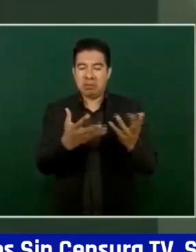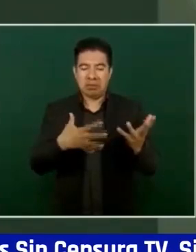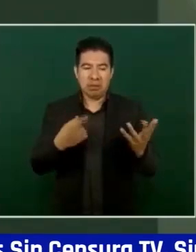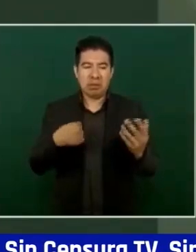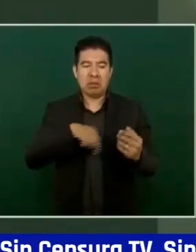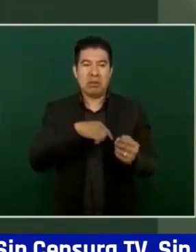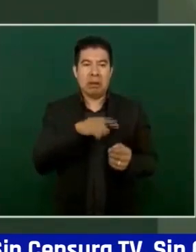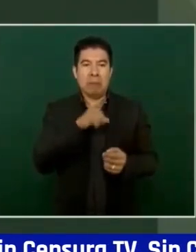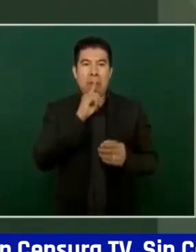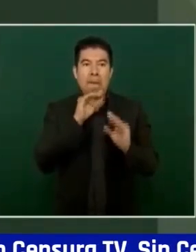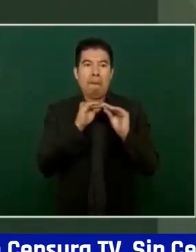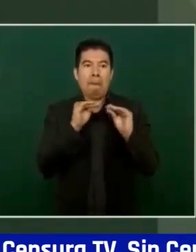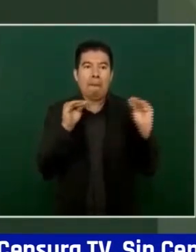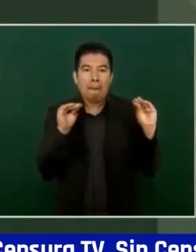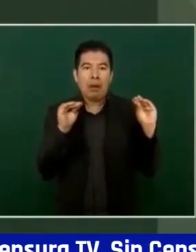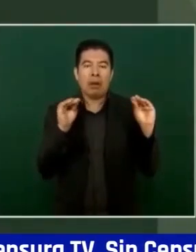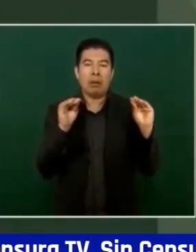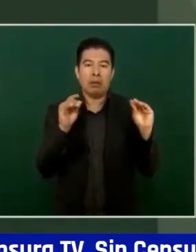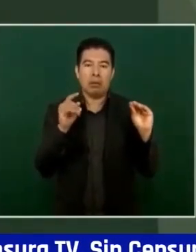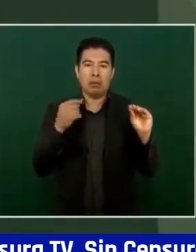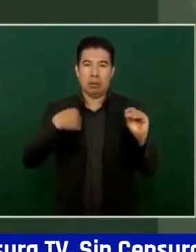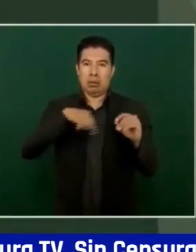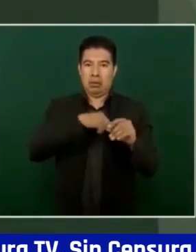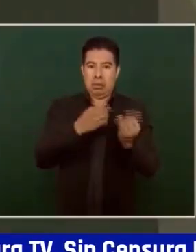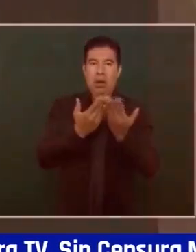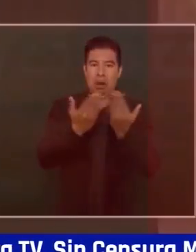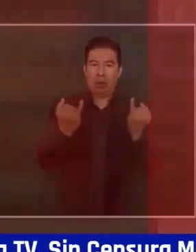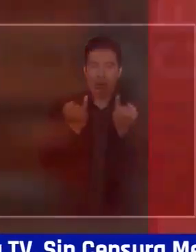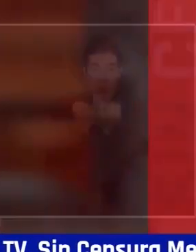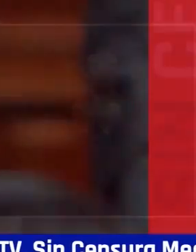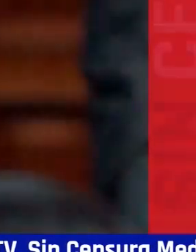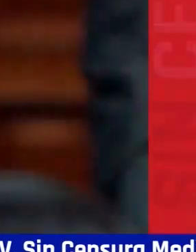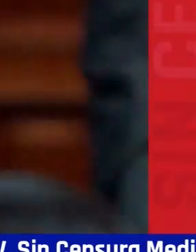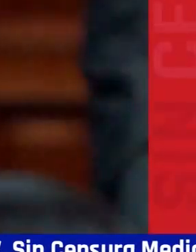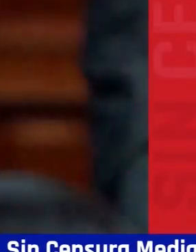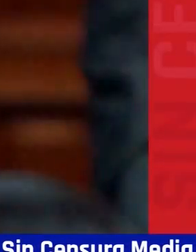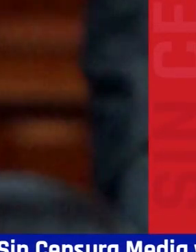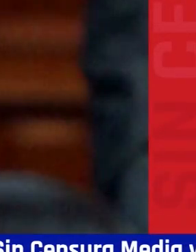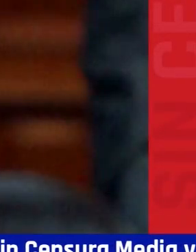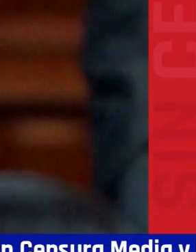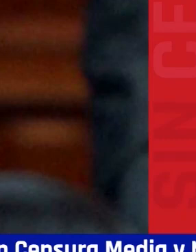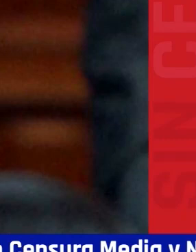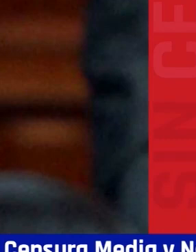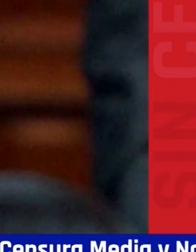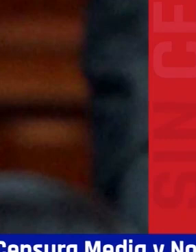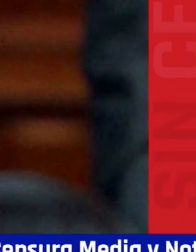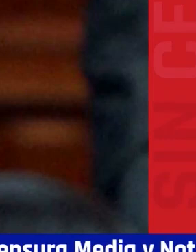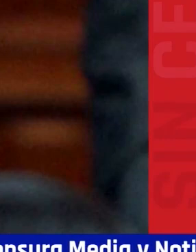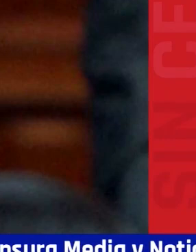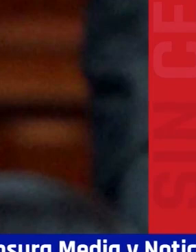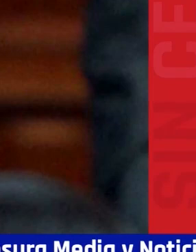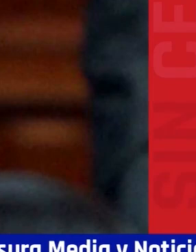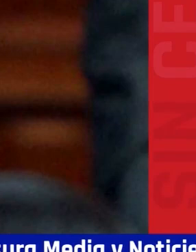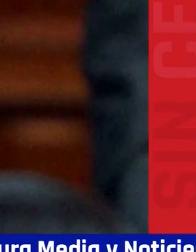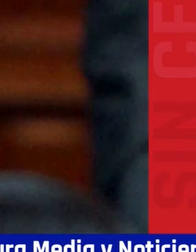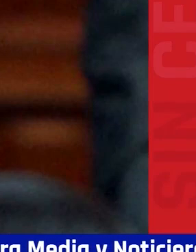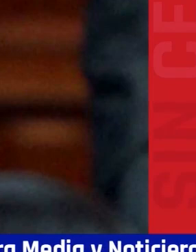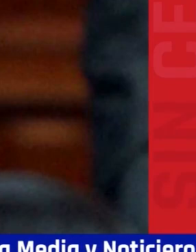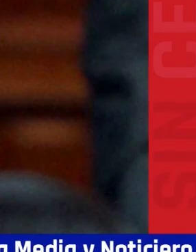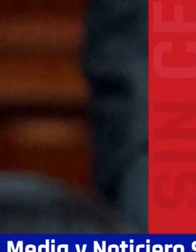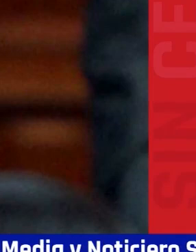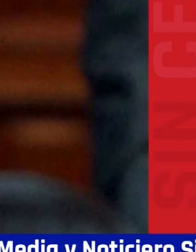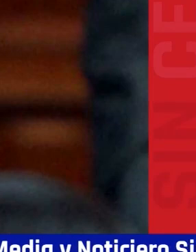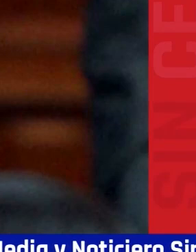con la autoridad. Recordó que Genaro García Luna, exsecretario de Seguridad Pública de Felipe Calderón, está aquí en la cárcel en